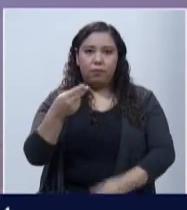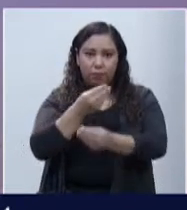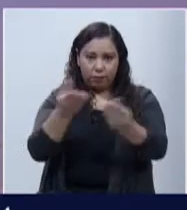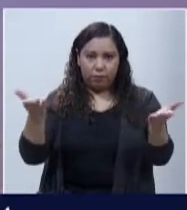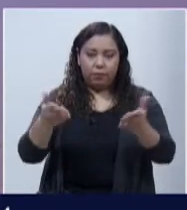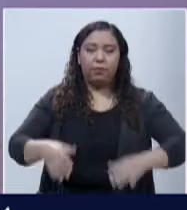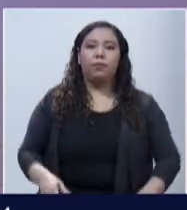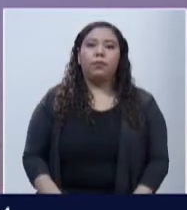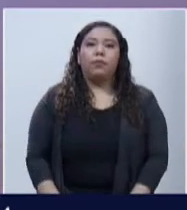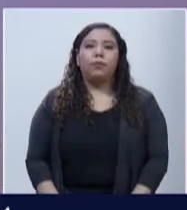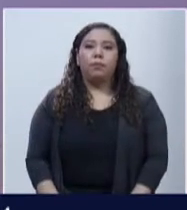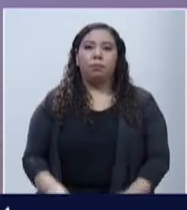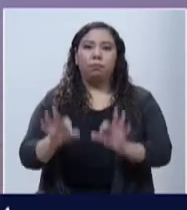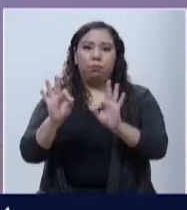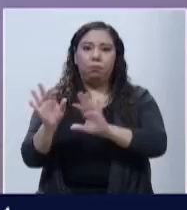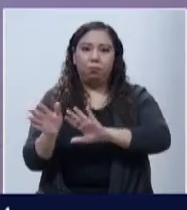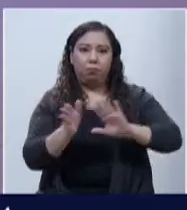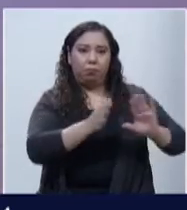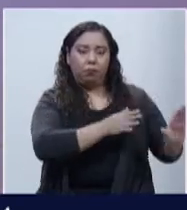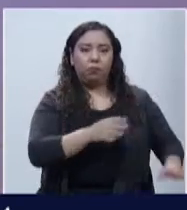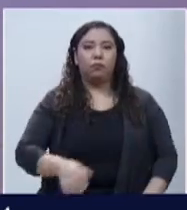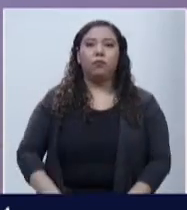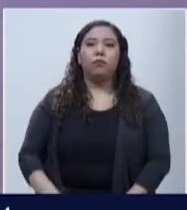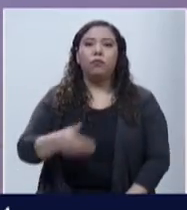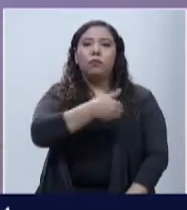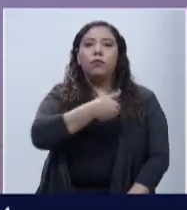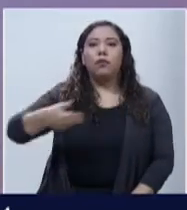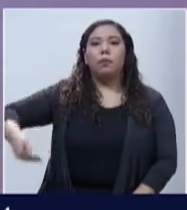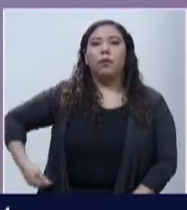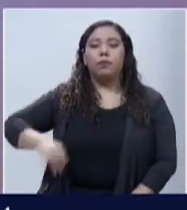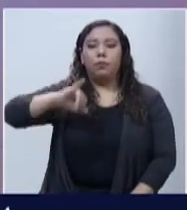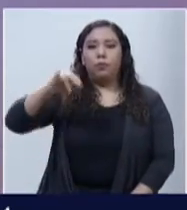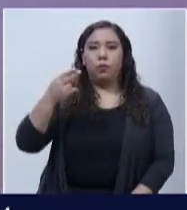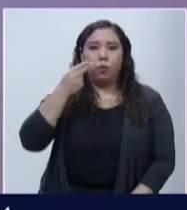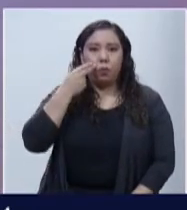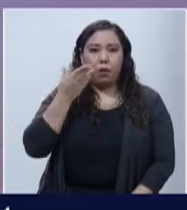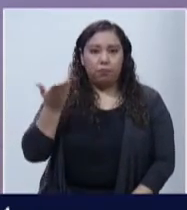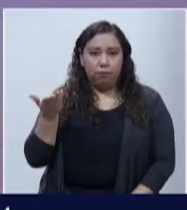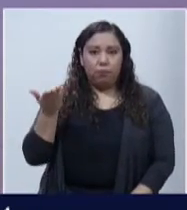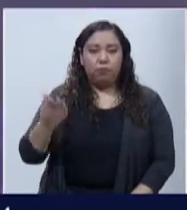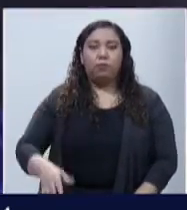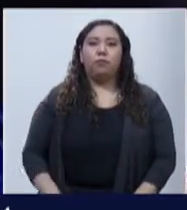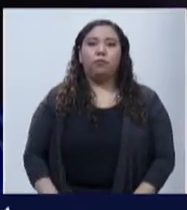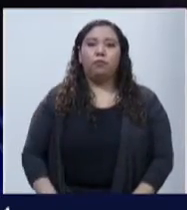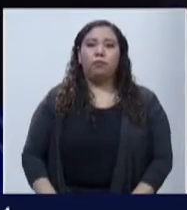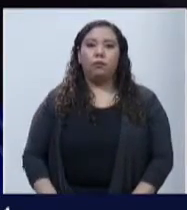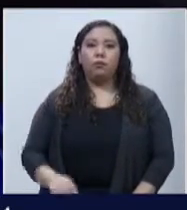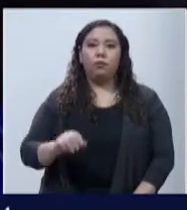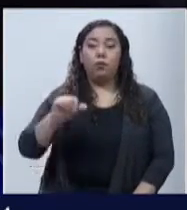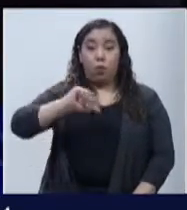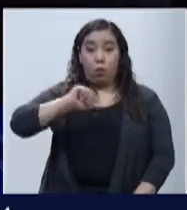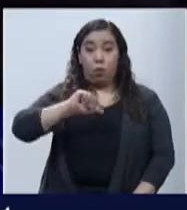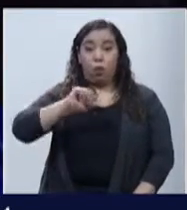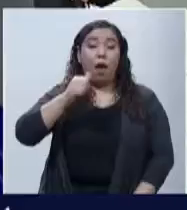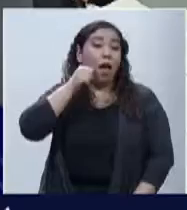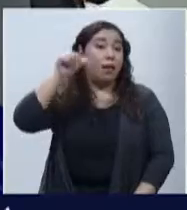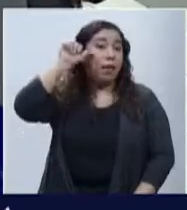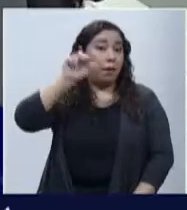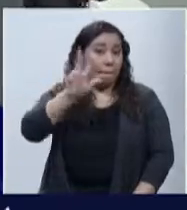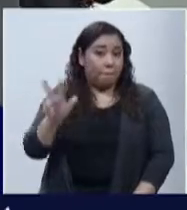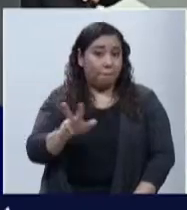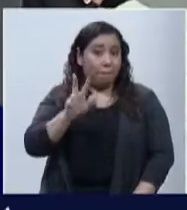en otro orden de noticias el presidente de la república juan orlando hernández visitó este martes la ciudad de munich